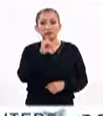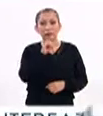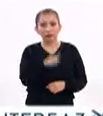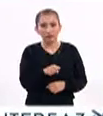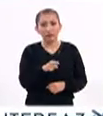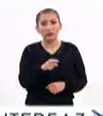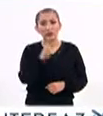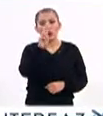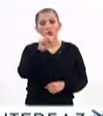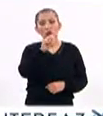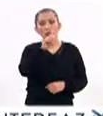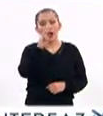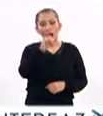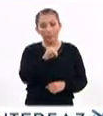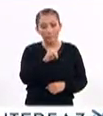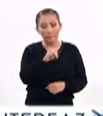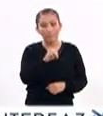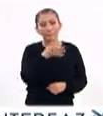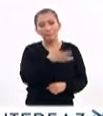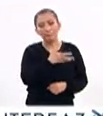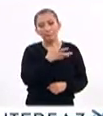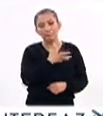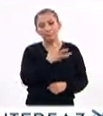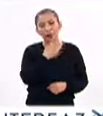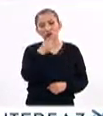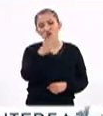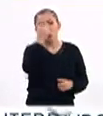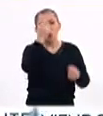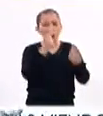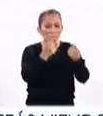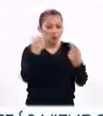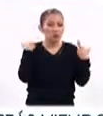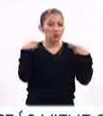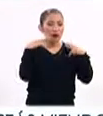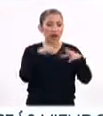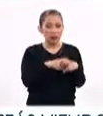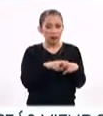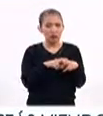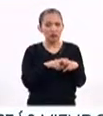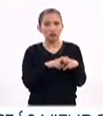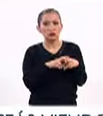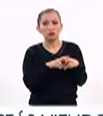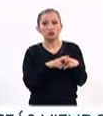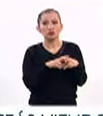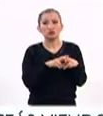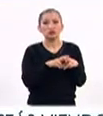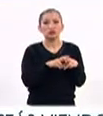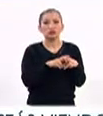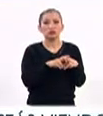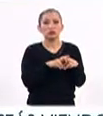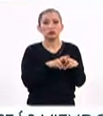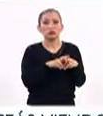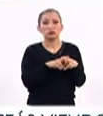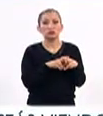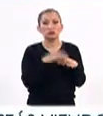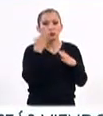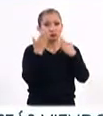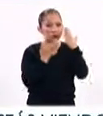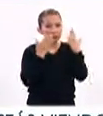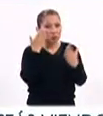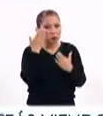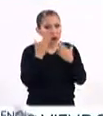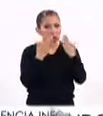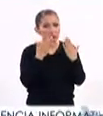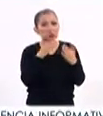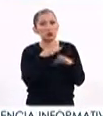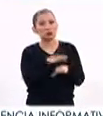también UNAM, tiene algunos profesores que estudia